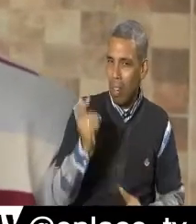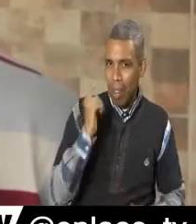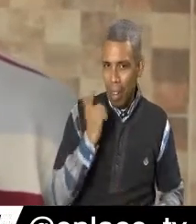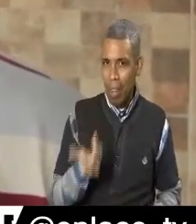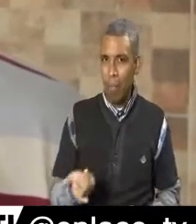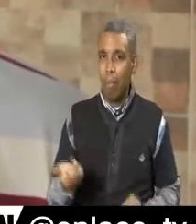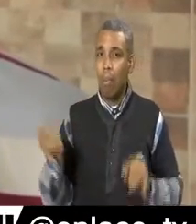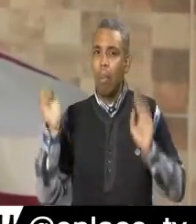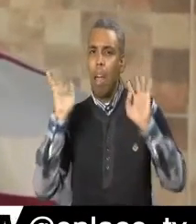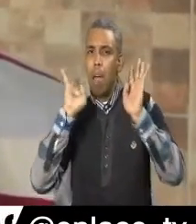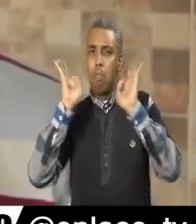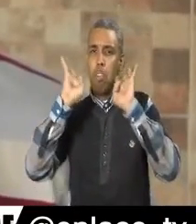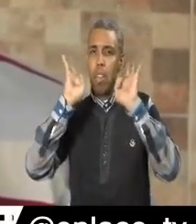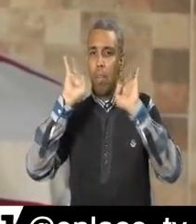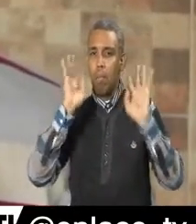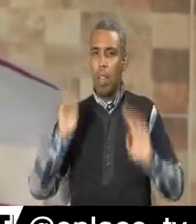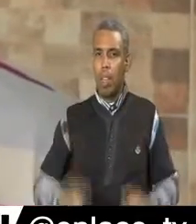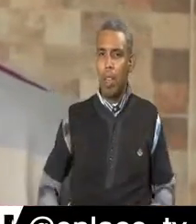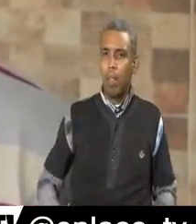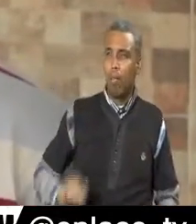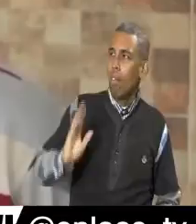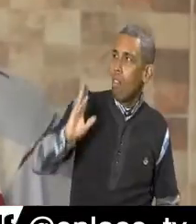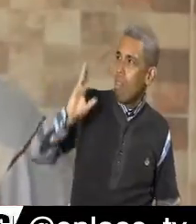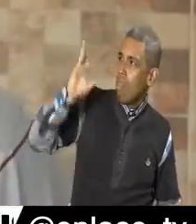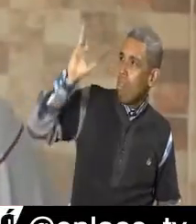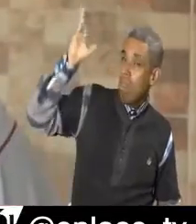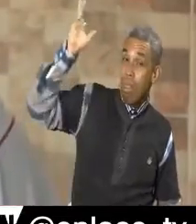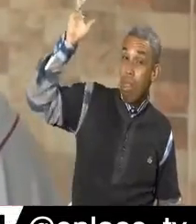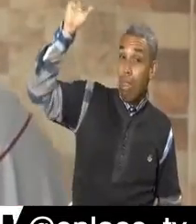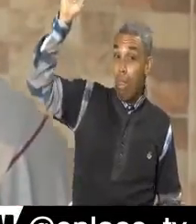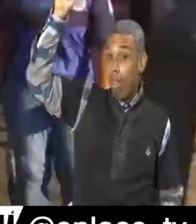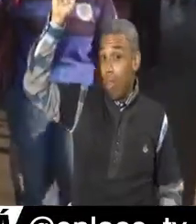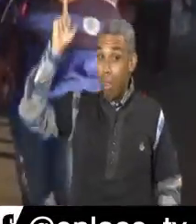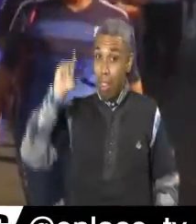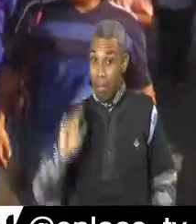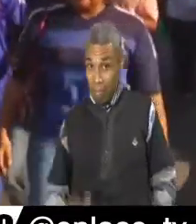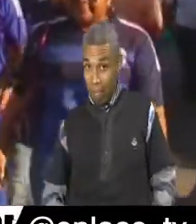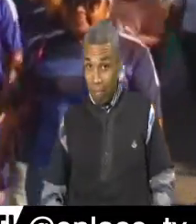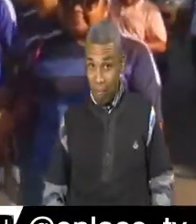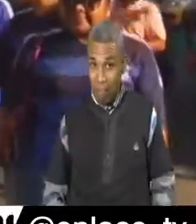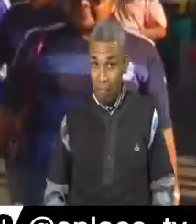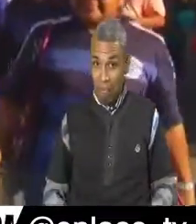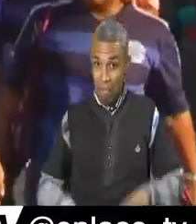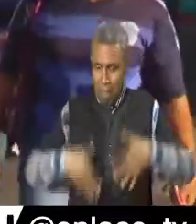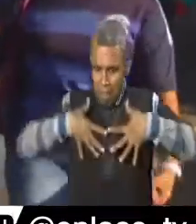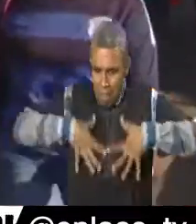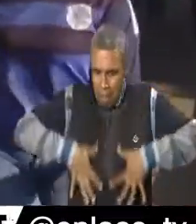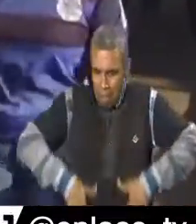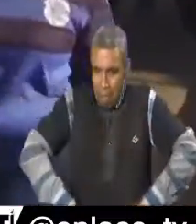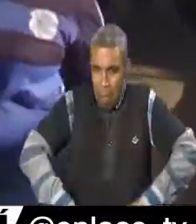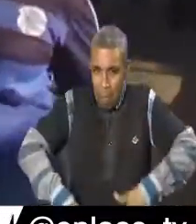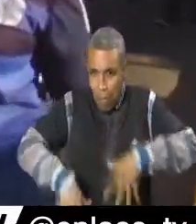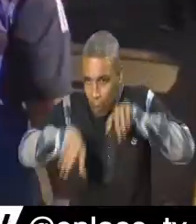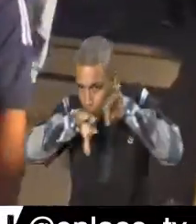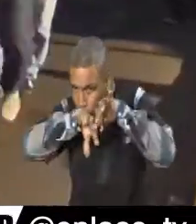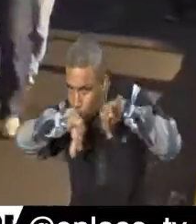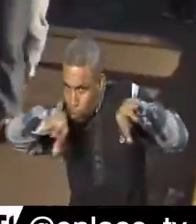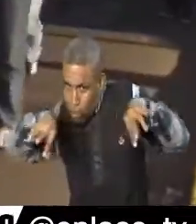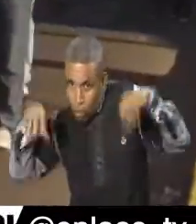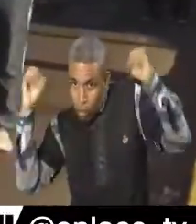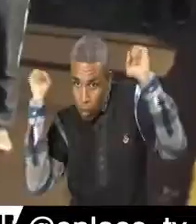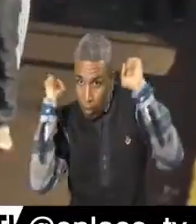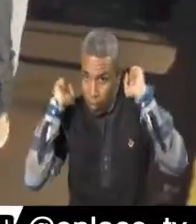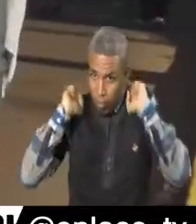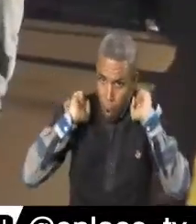haber algunas bandas estudiantiles. 2.400 personas entre empleados, trabajadores